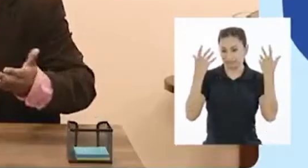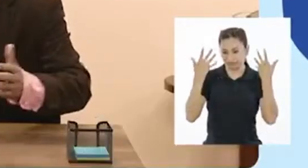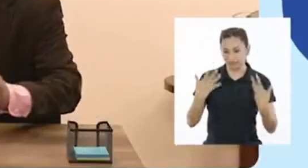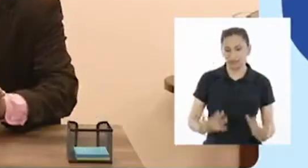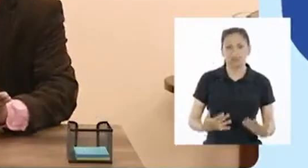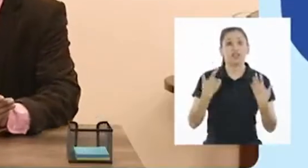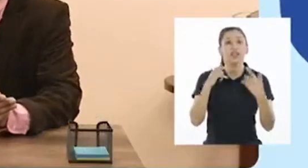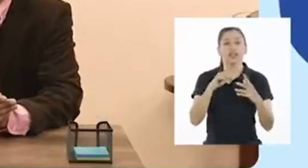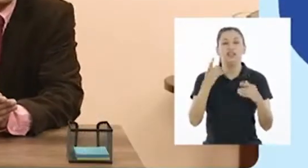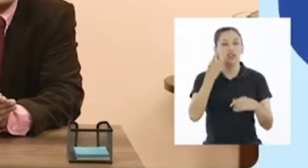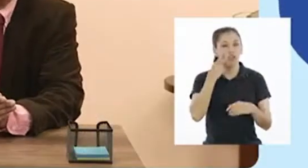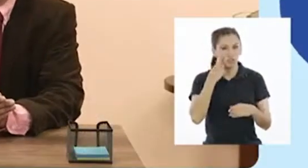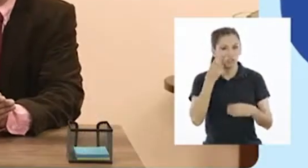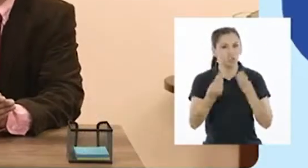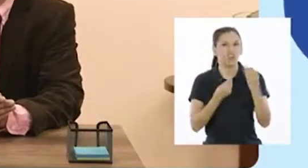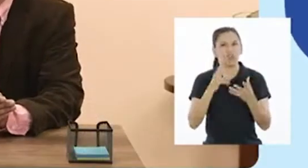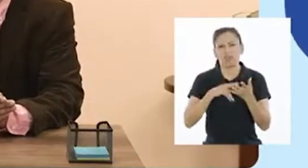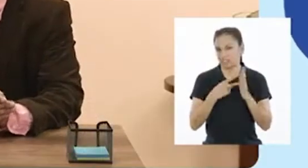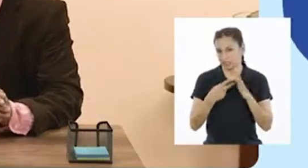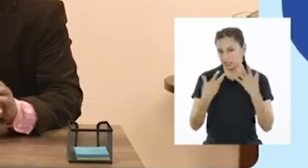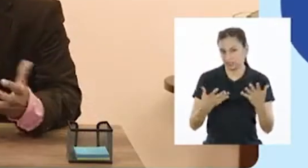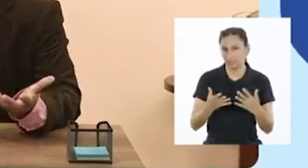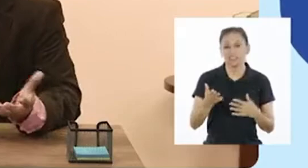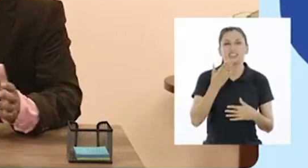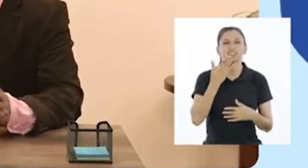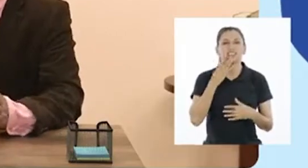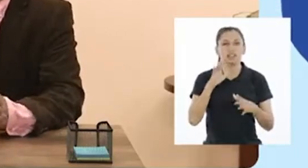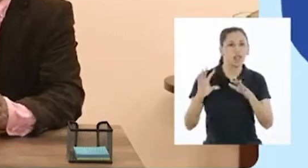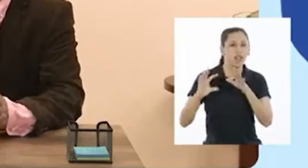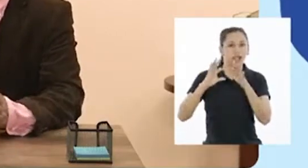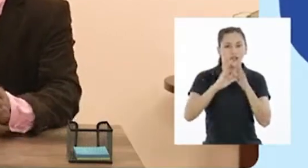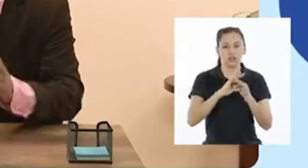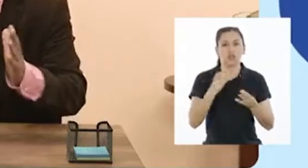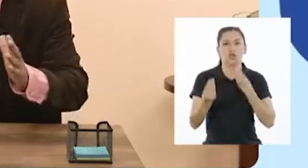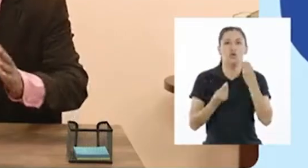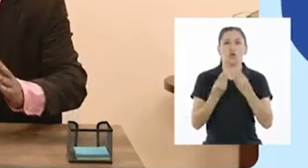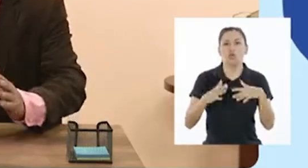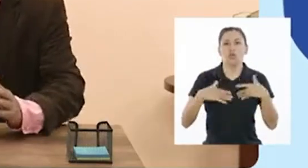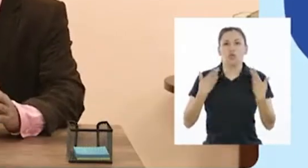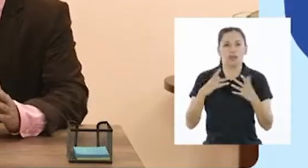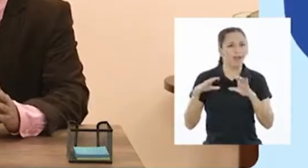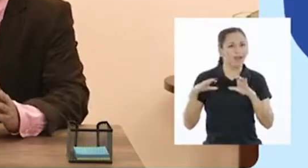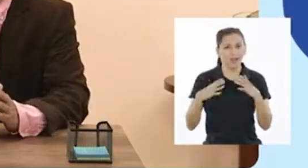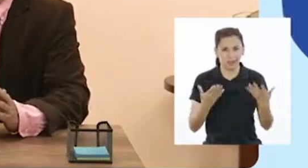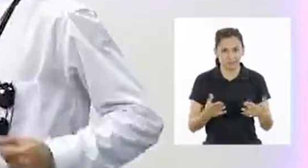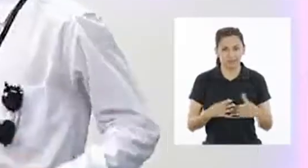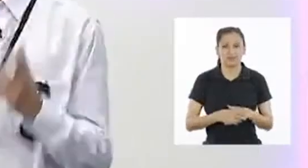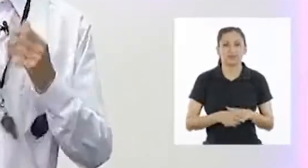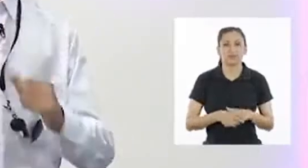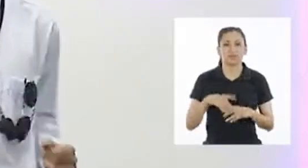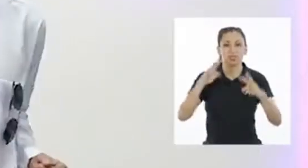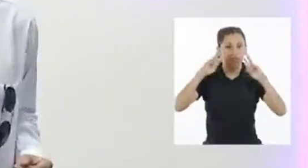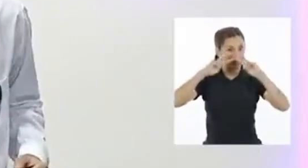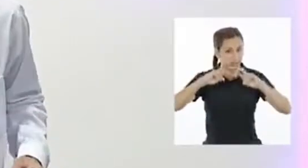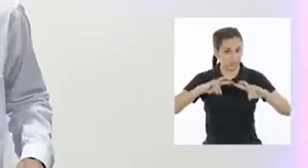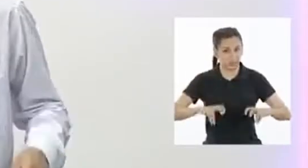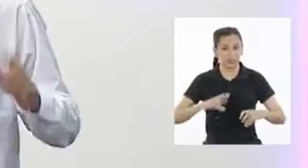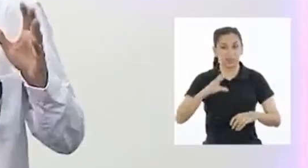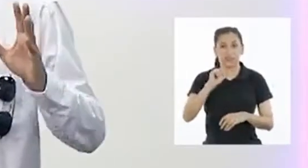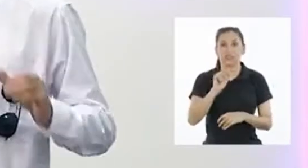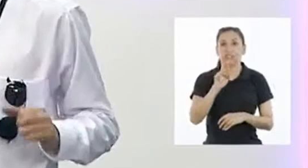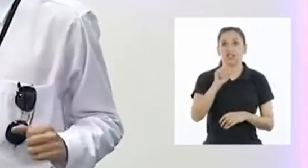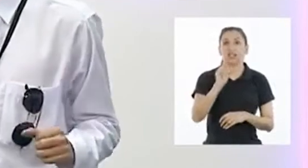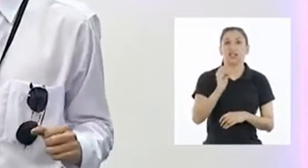Empecemos por conocer al Serenazgo. ¿Quiénes fueron sus aliados y cuáles fueron sus acciones? Los